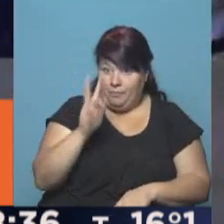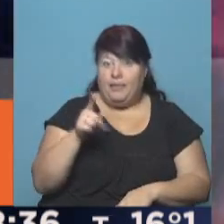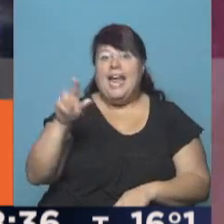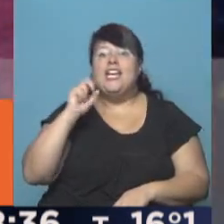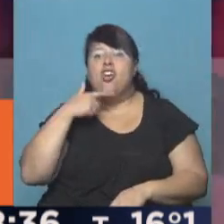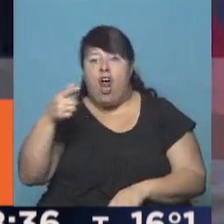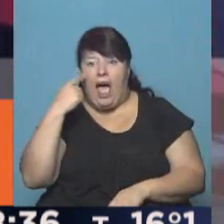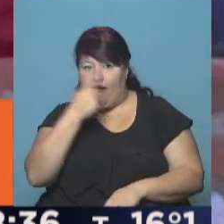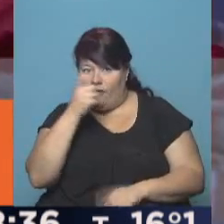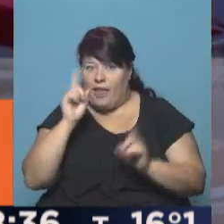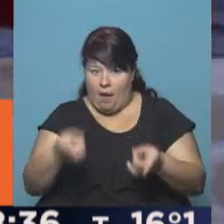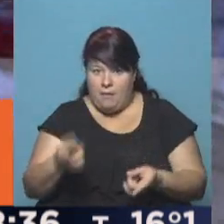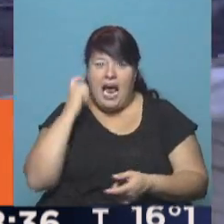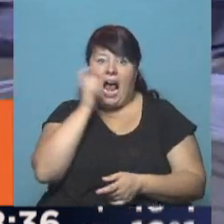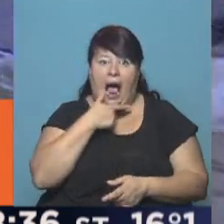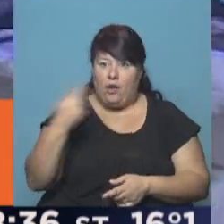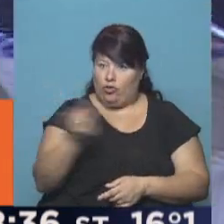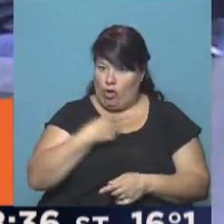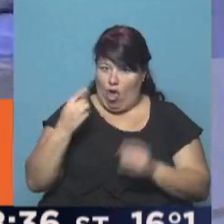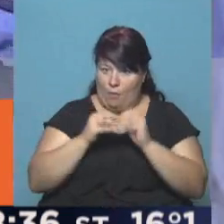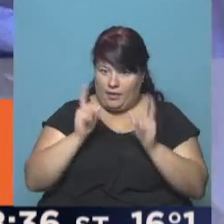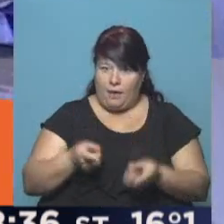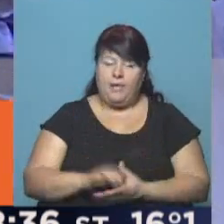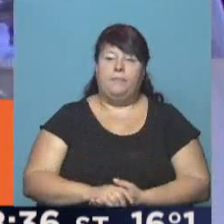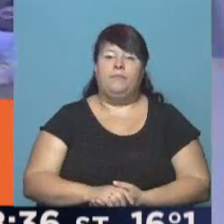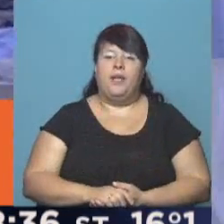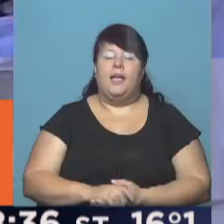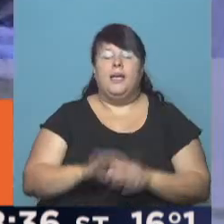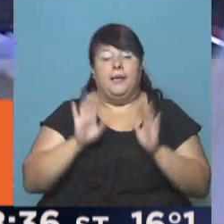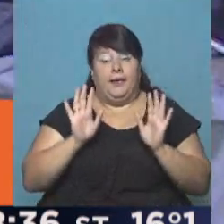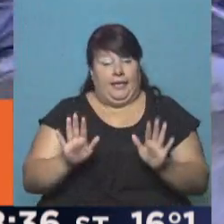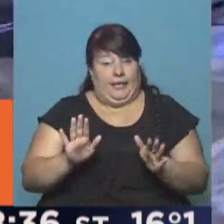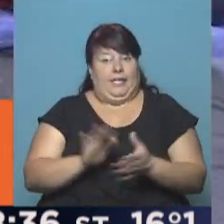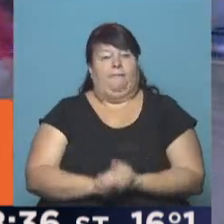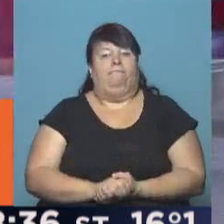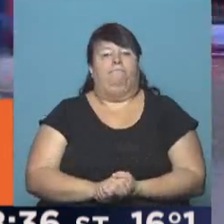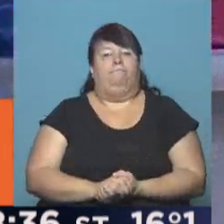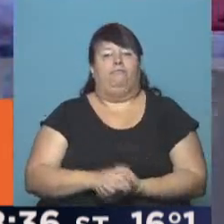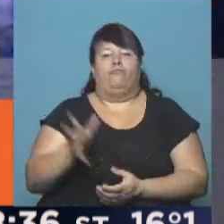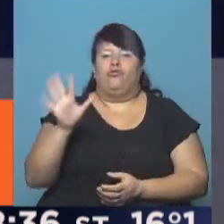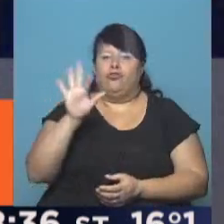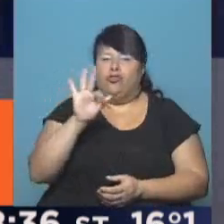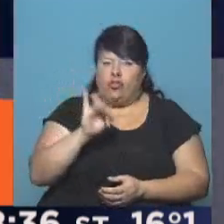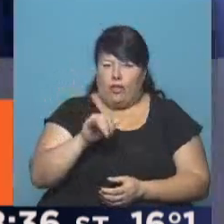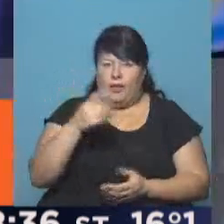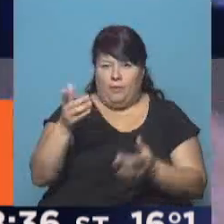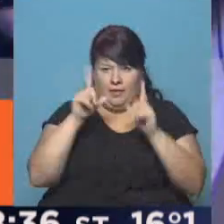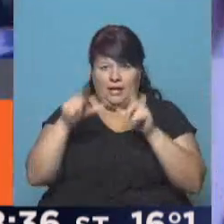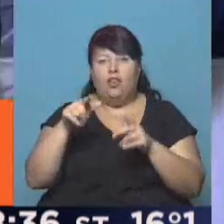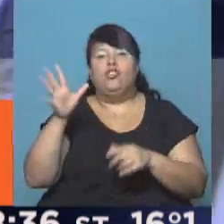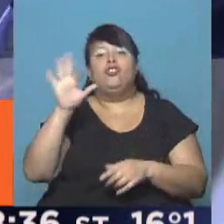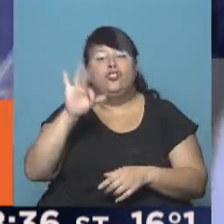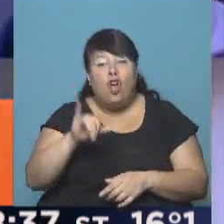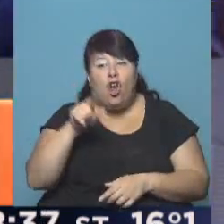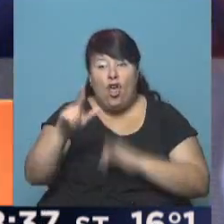afectados por la de cañas por los gases como nosotros los colegas mire todos los días pero acá cámara todos los días